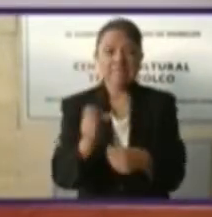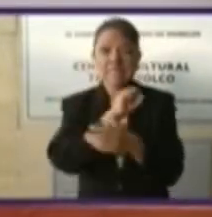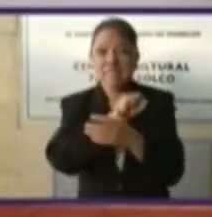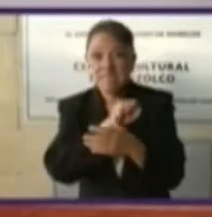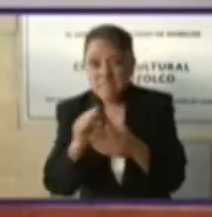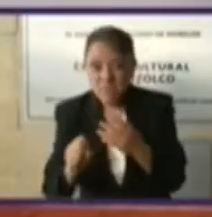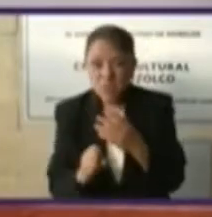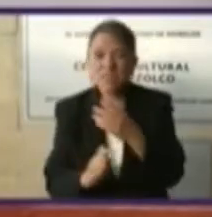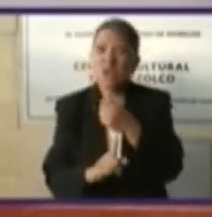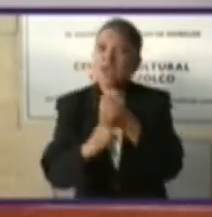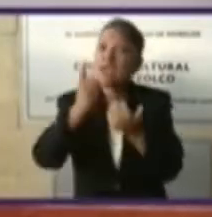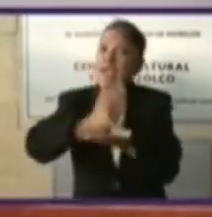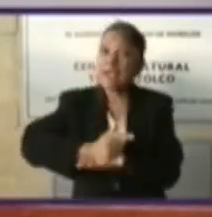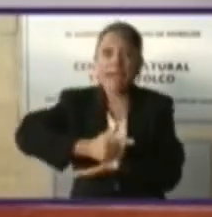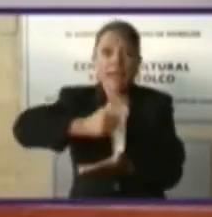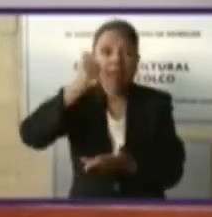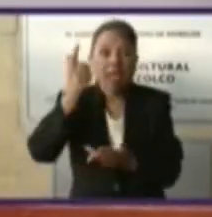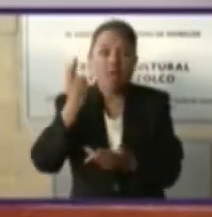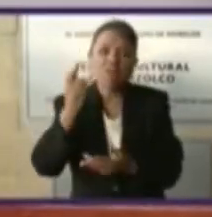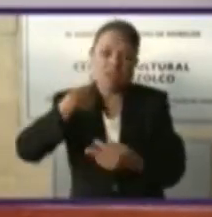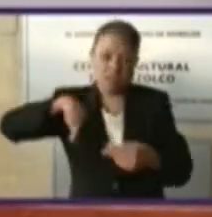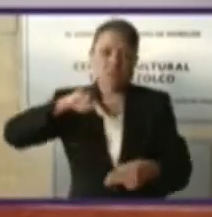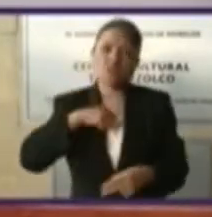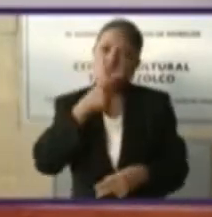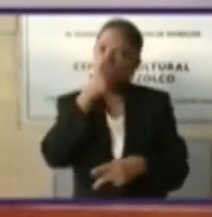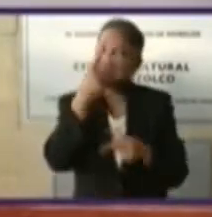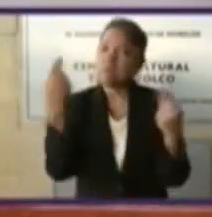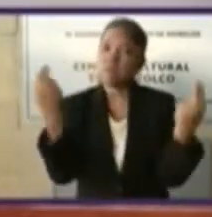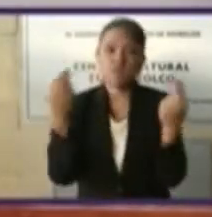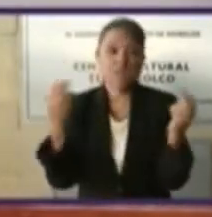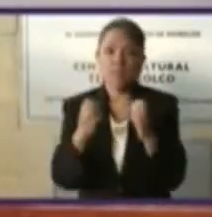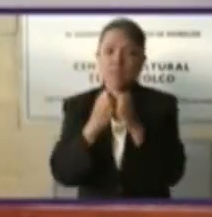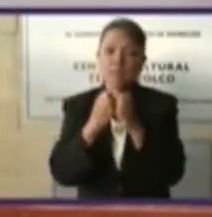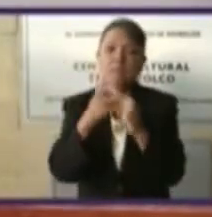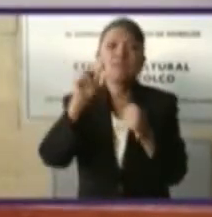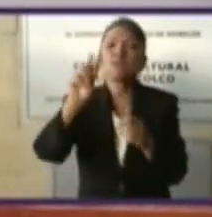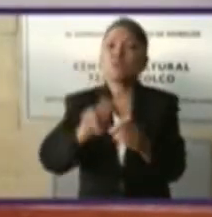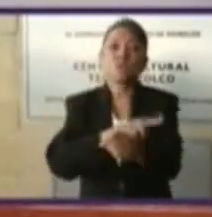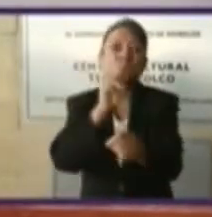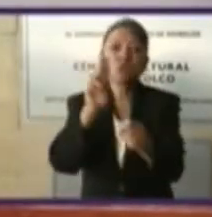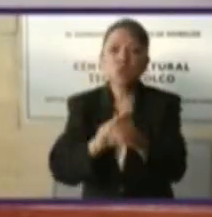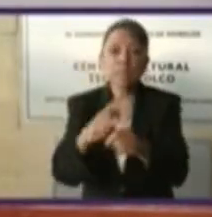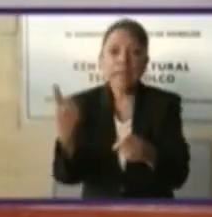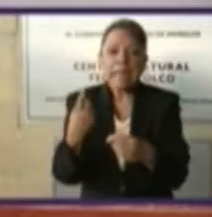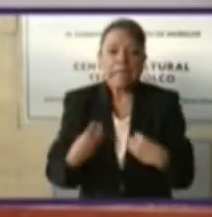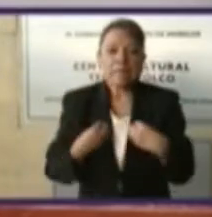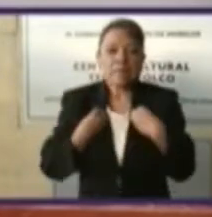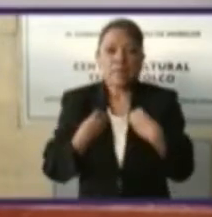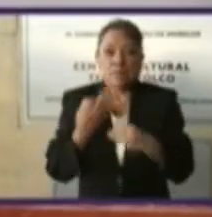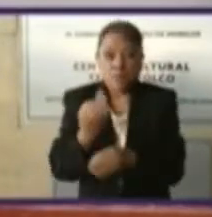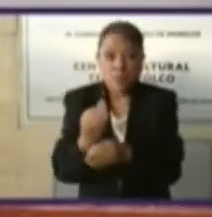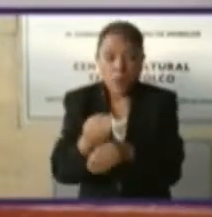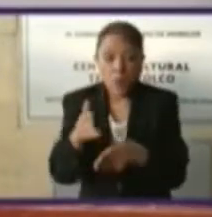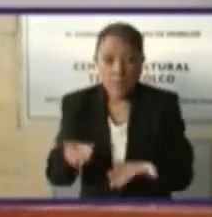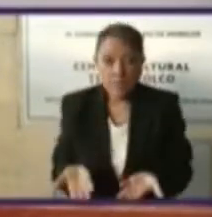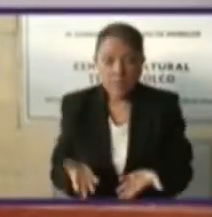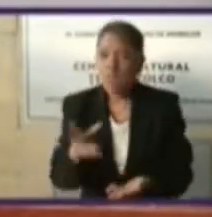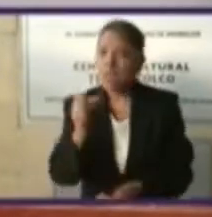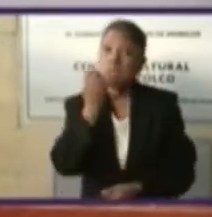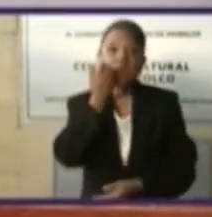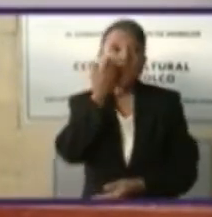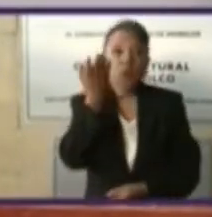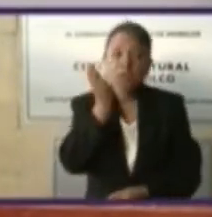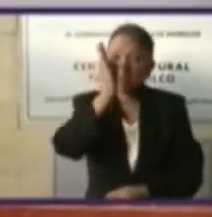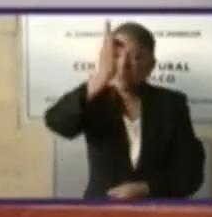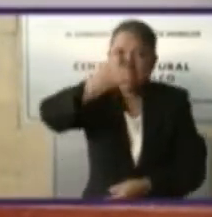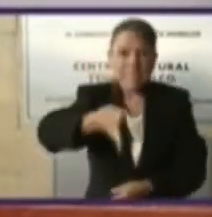grave, de emergencia, decimos nosotros. No es normal lo que vivimos en este momento. No queremos